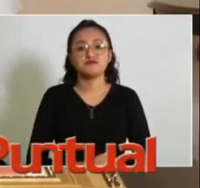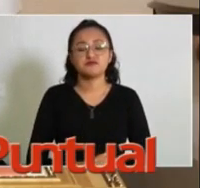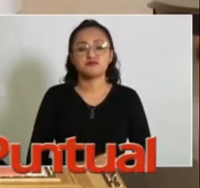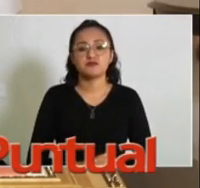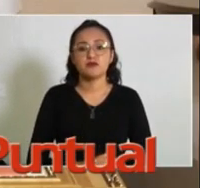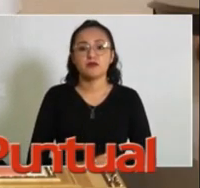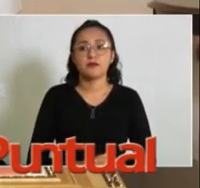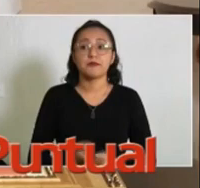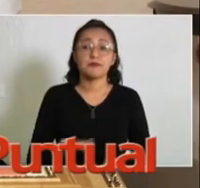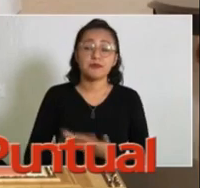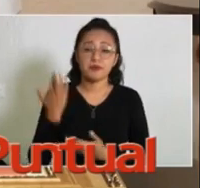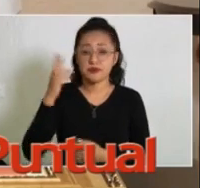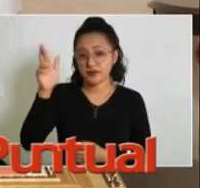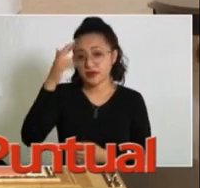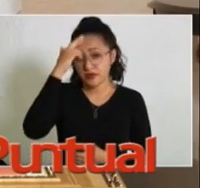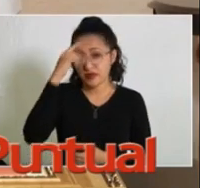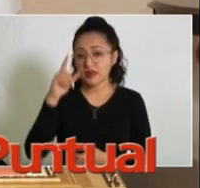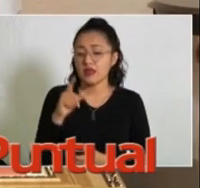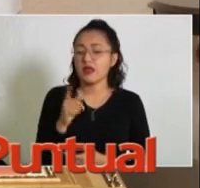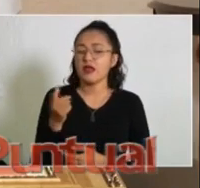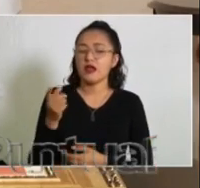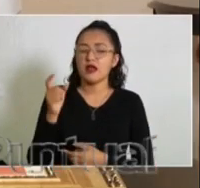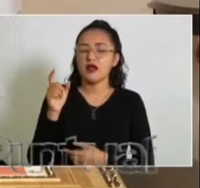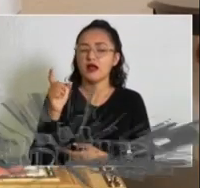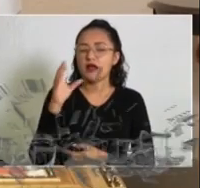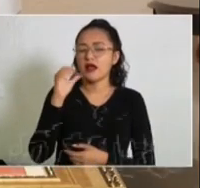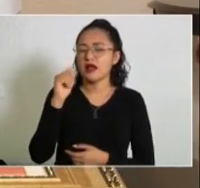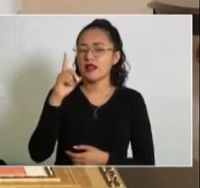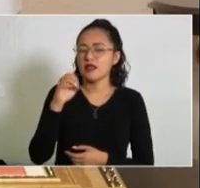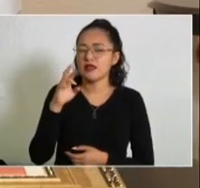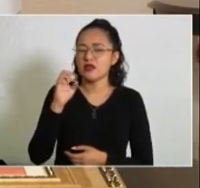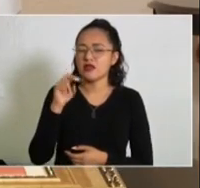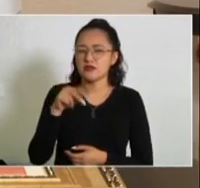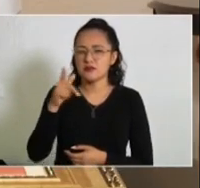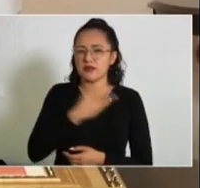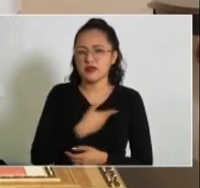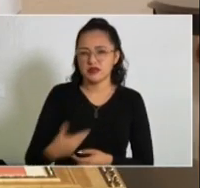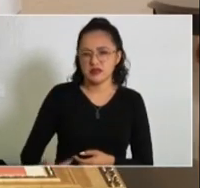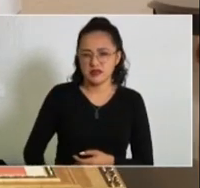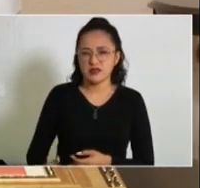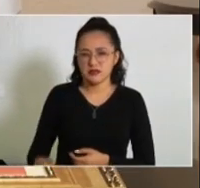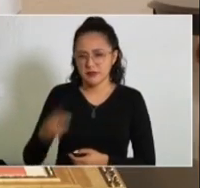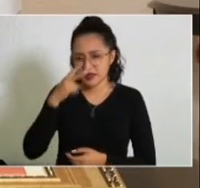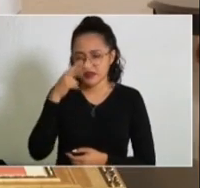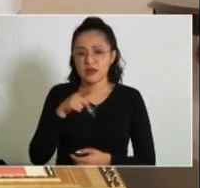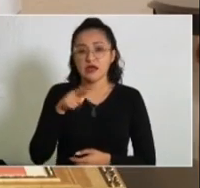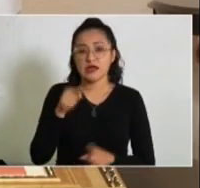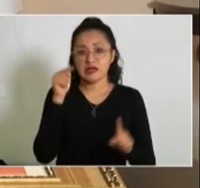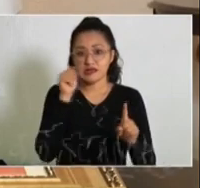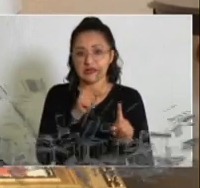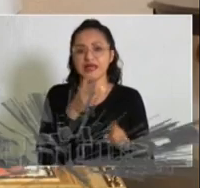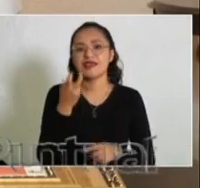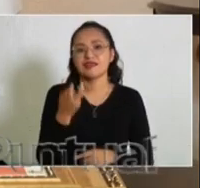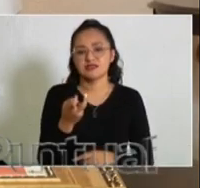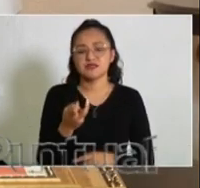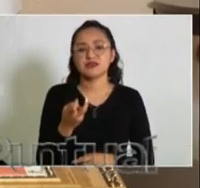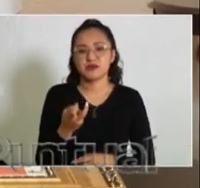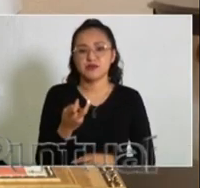en de calderón de finales del gobierno de calderón tenía por objeto s